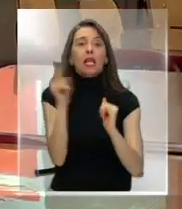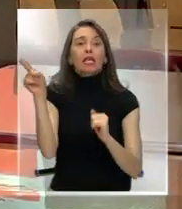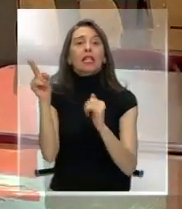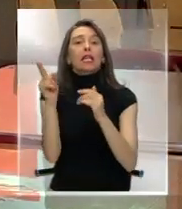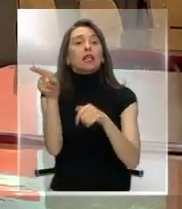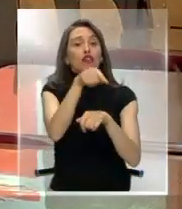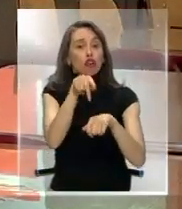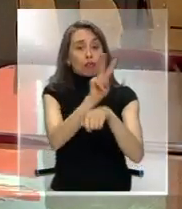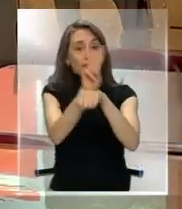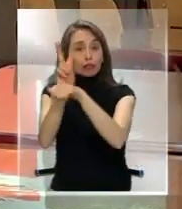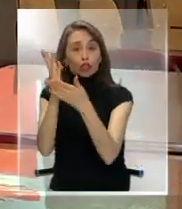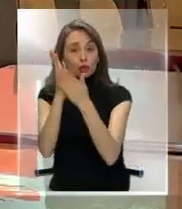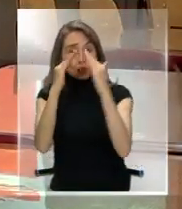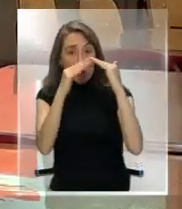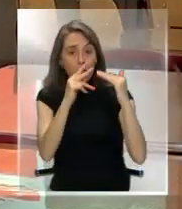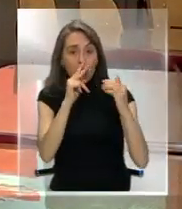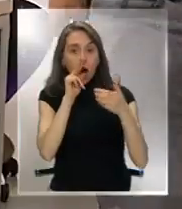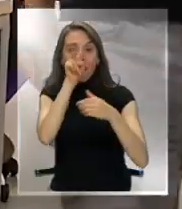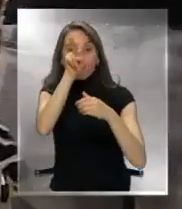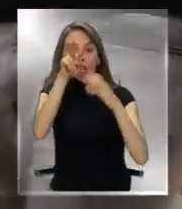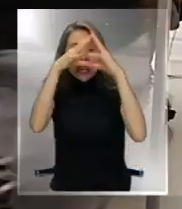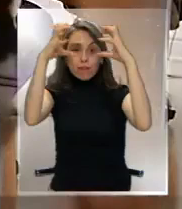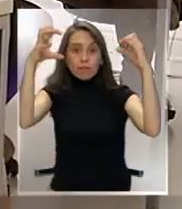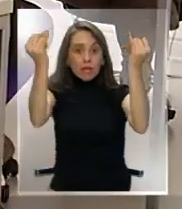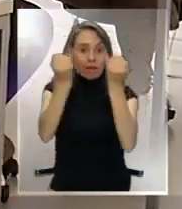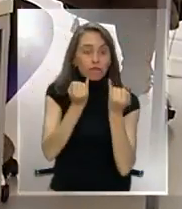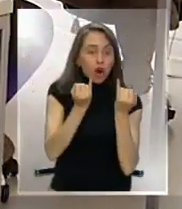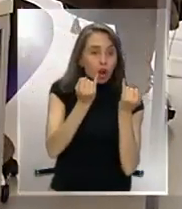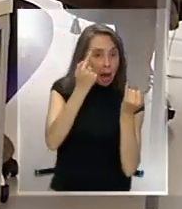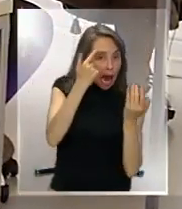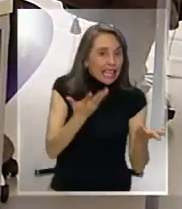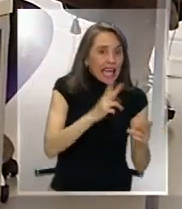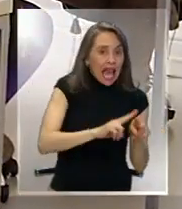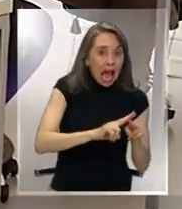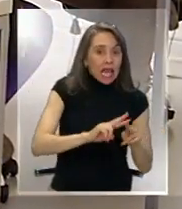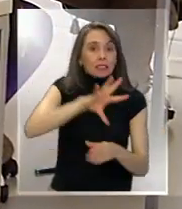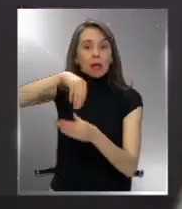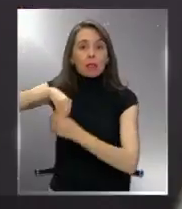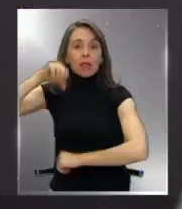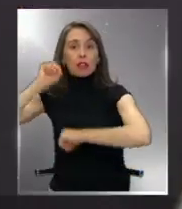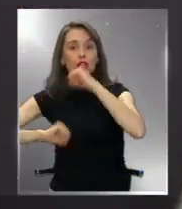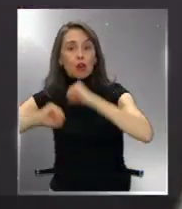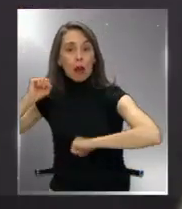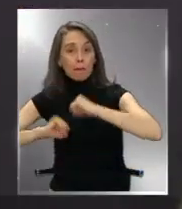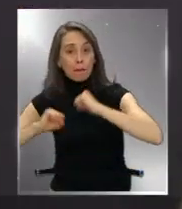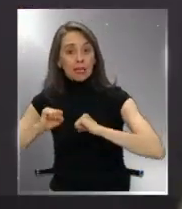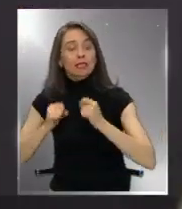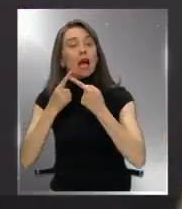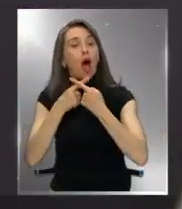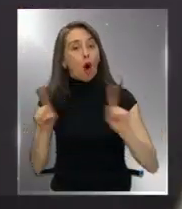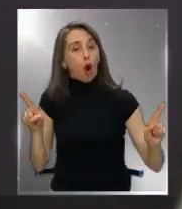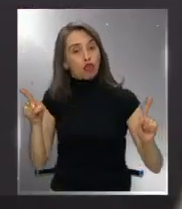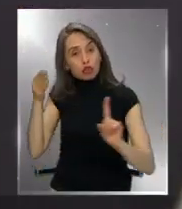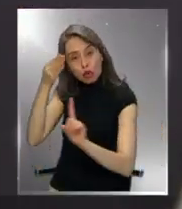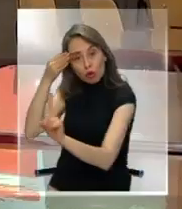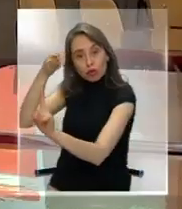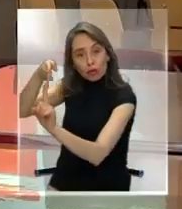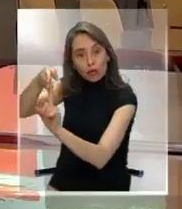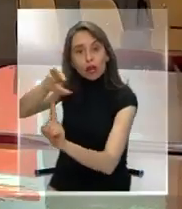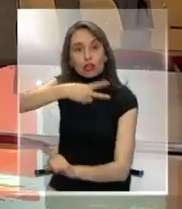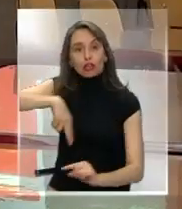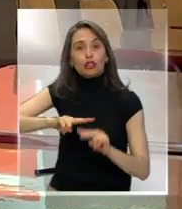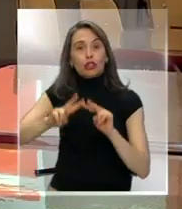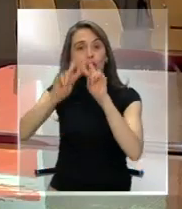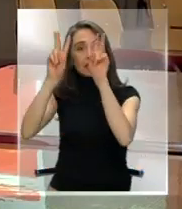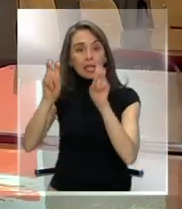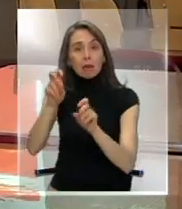basadas en eso. Sí, se saca mucha métrica. Y en empresas puede ser algo totalmente distinto. Hemos hecho temas de